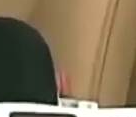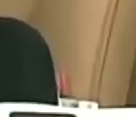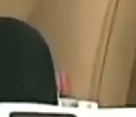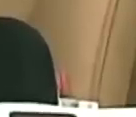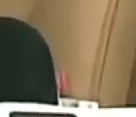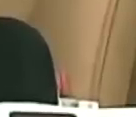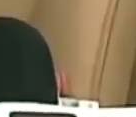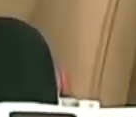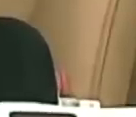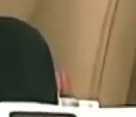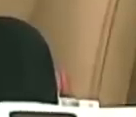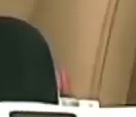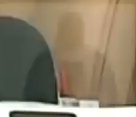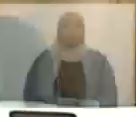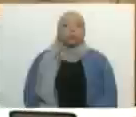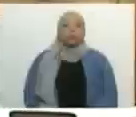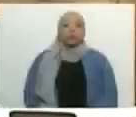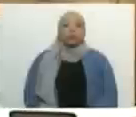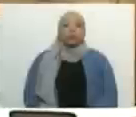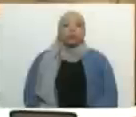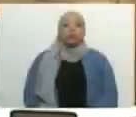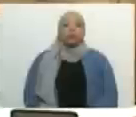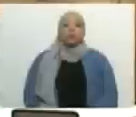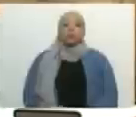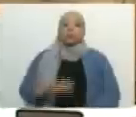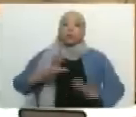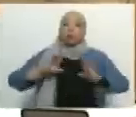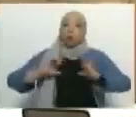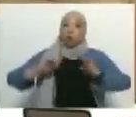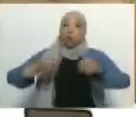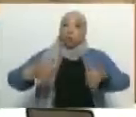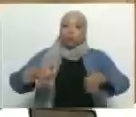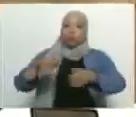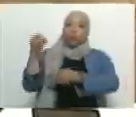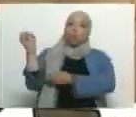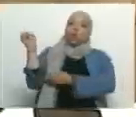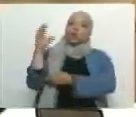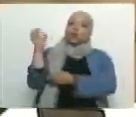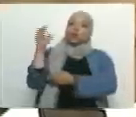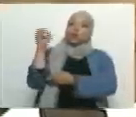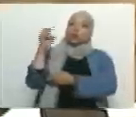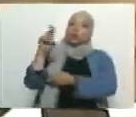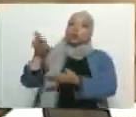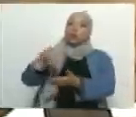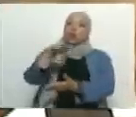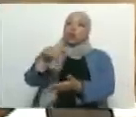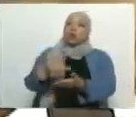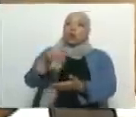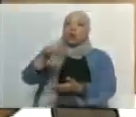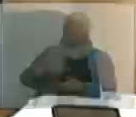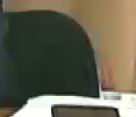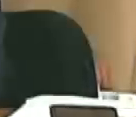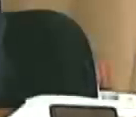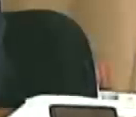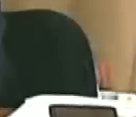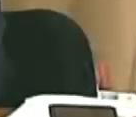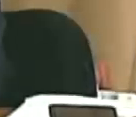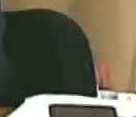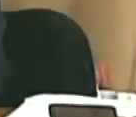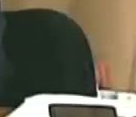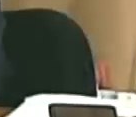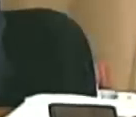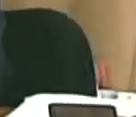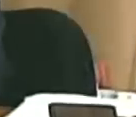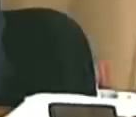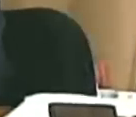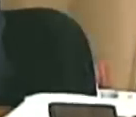Legislativa, donde hasta ahora inicia la sesión ordinaria pautada para este jueves. Como lo decíamos hace unos minutos en un pase, pues dos